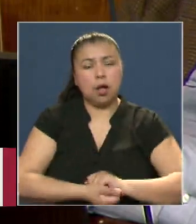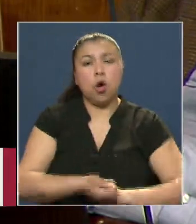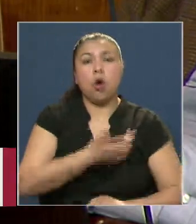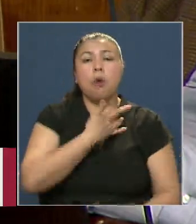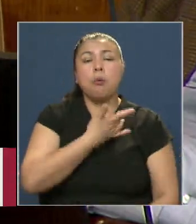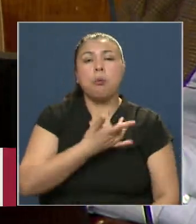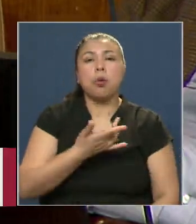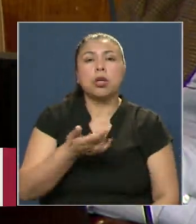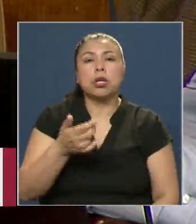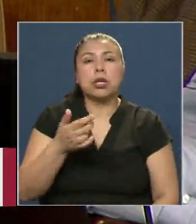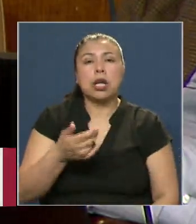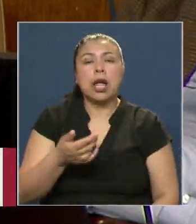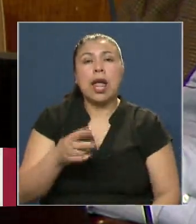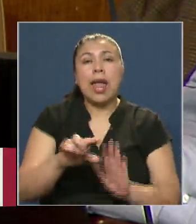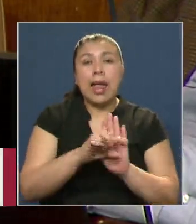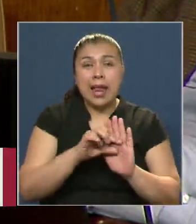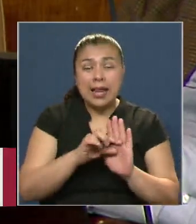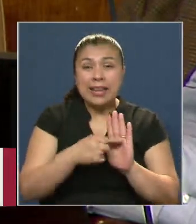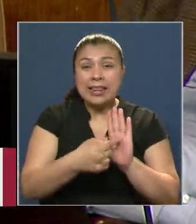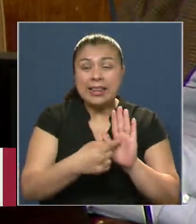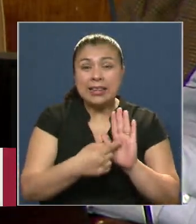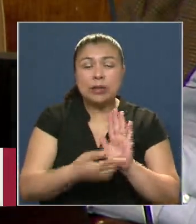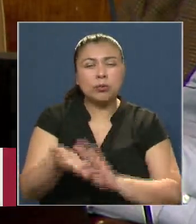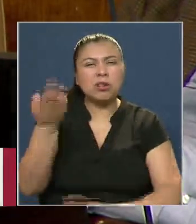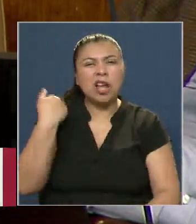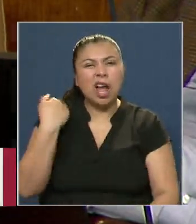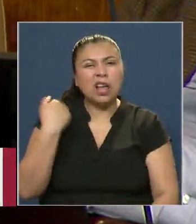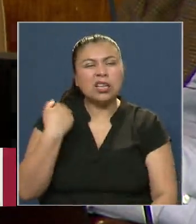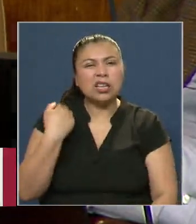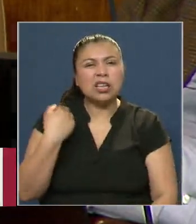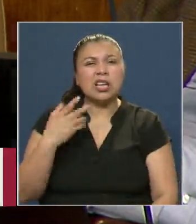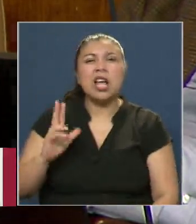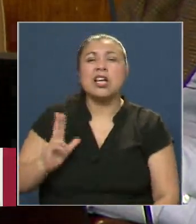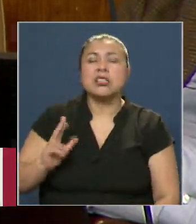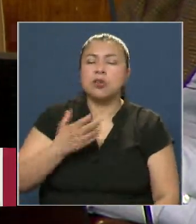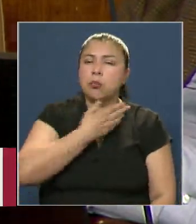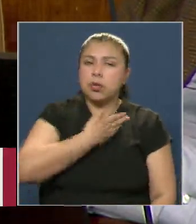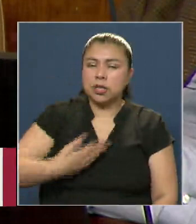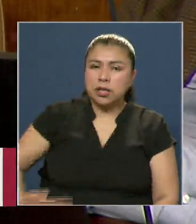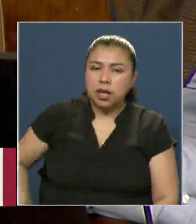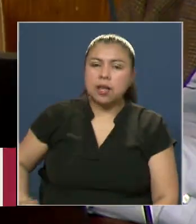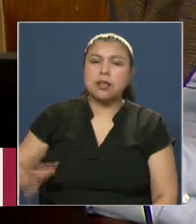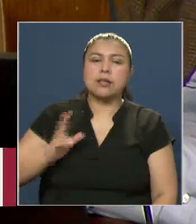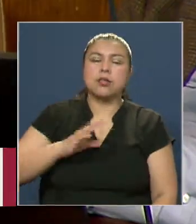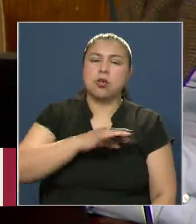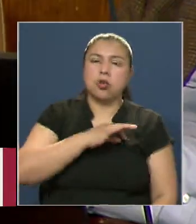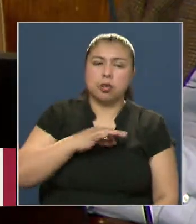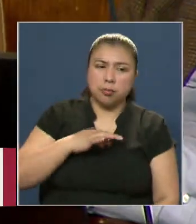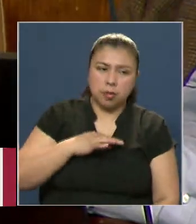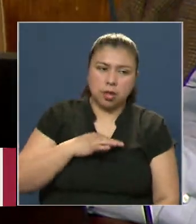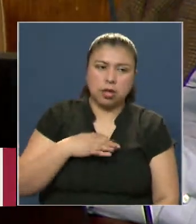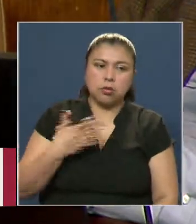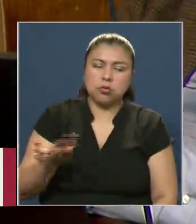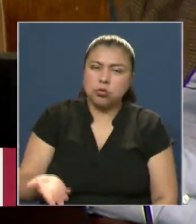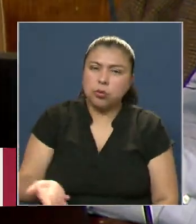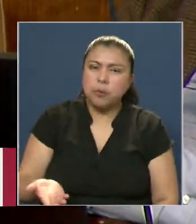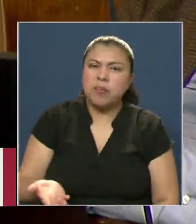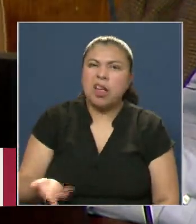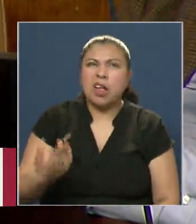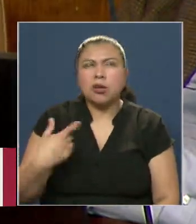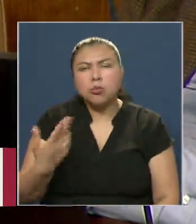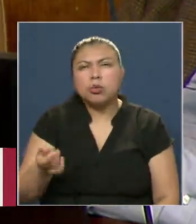porque el anterior, señor presidente, señor ministro, por su intermedio, daba como mucha